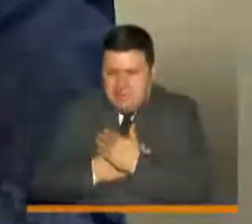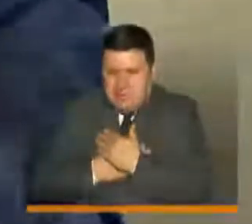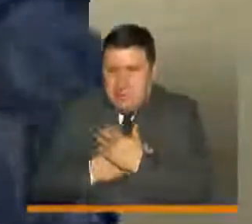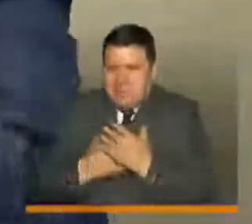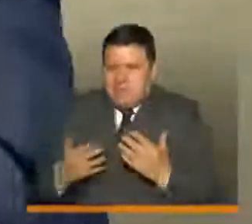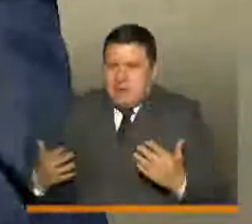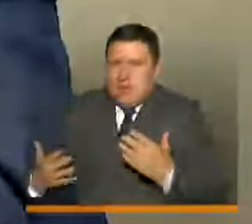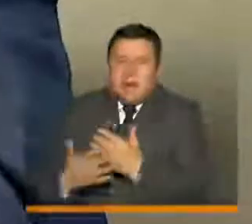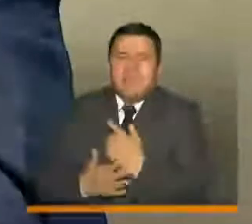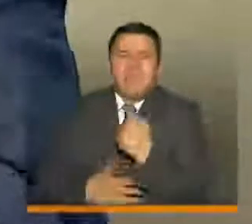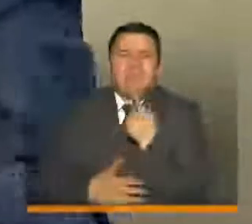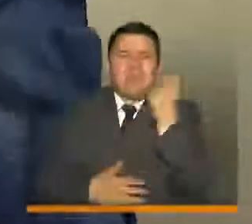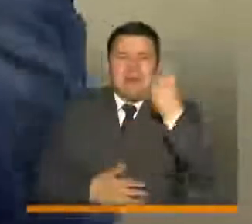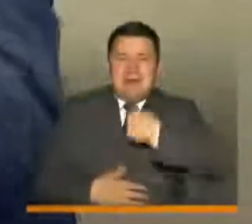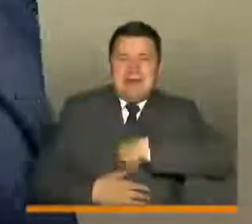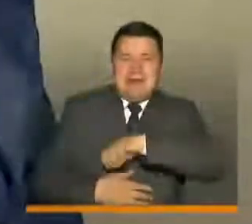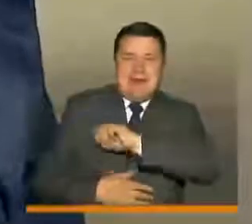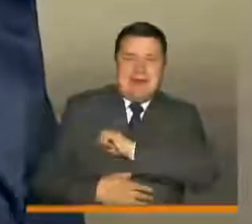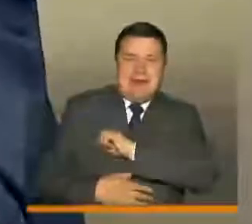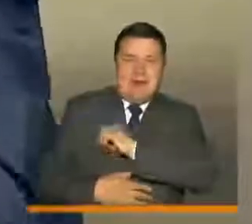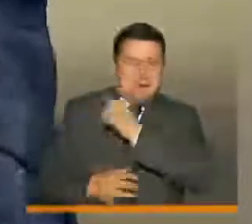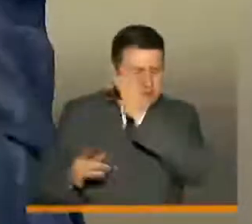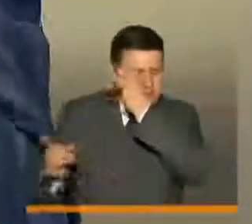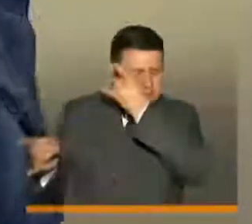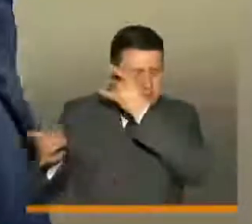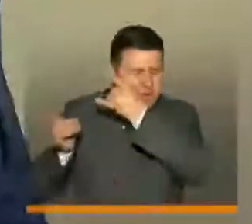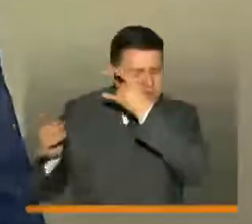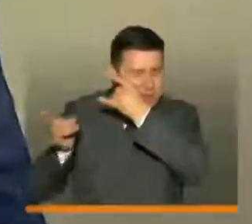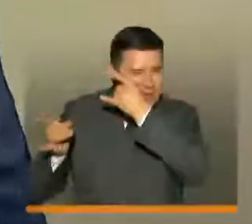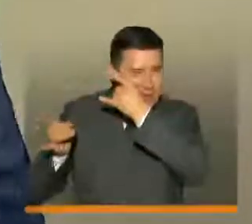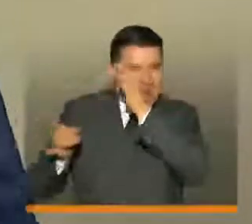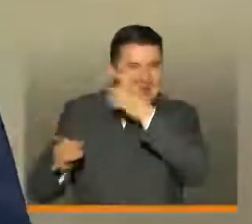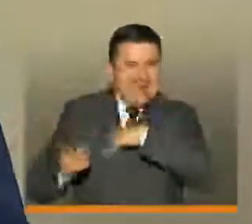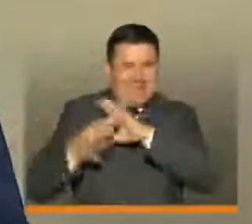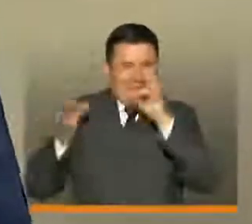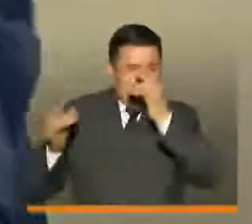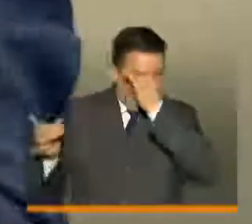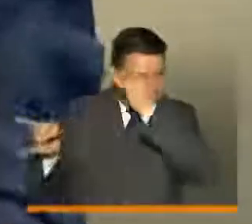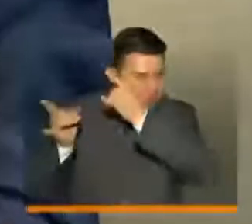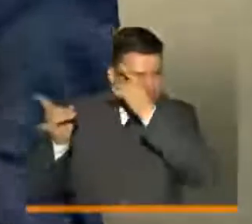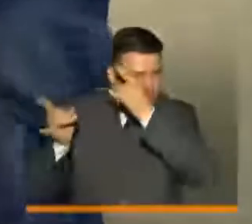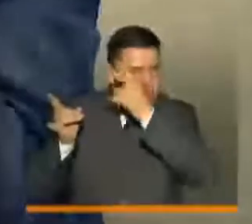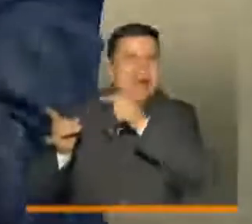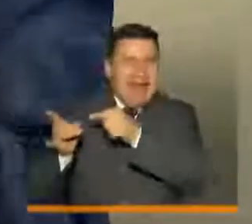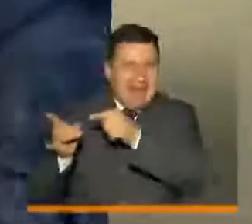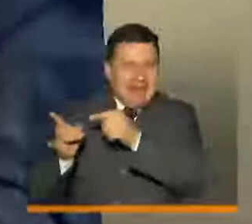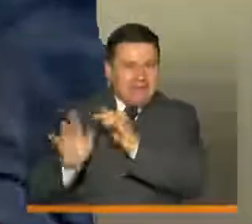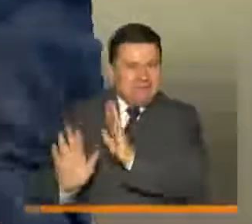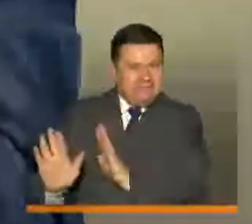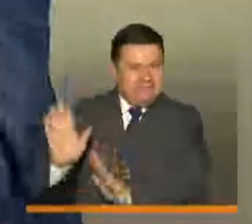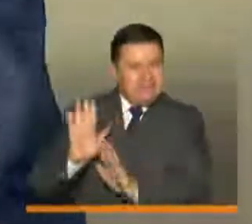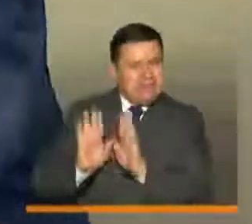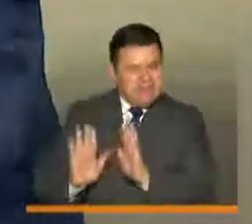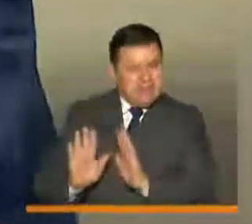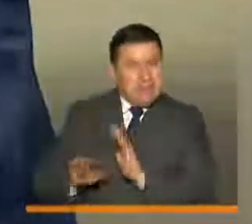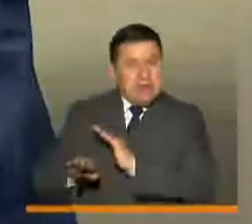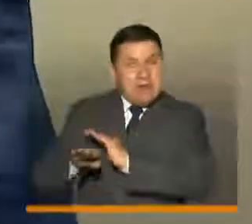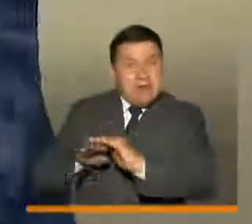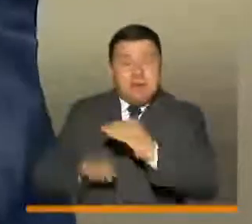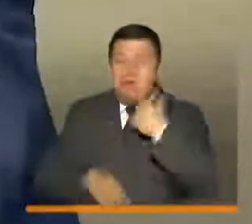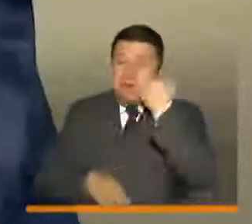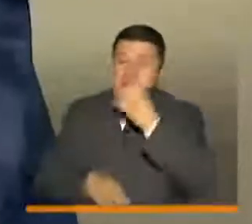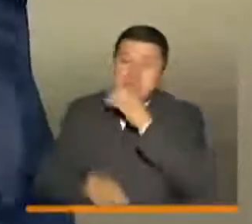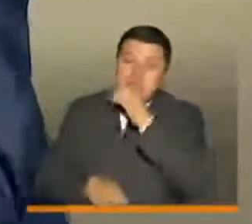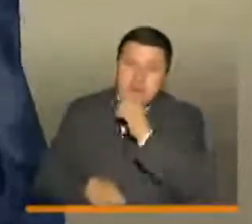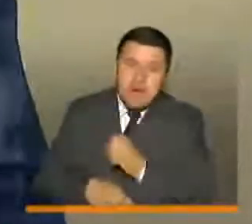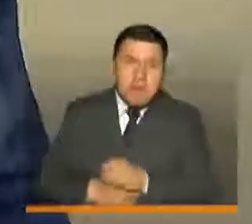cobijo. Como dicen los españoles, la telemática nos ha ayudado de manera conveniente y prudente, invitar a las personas mayores,